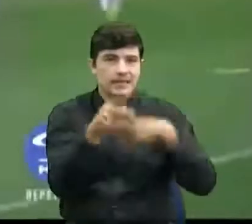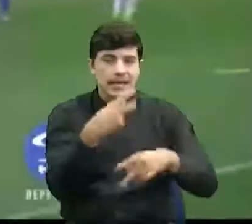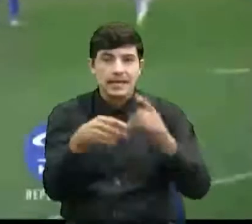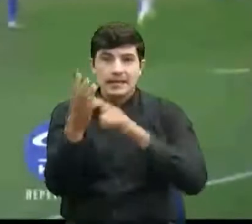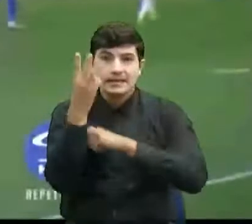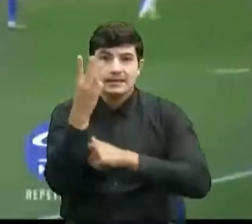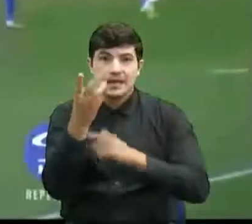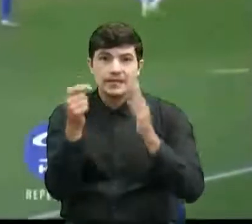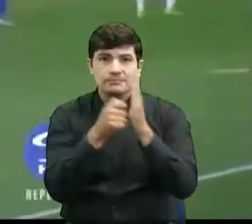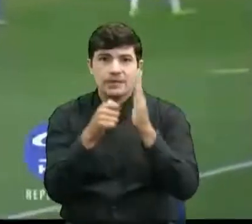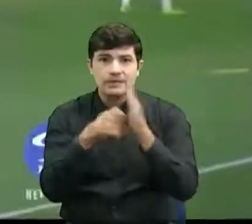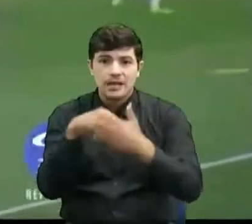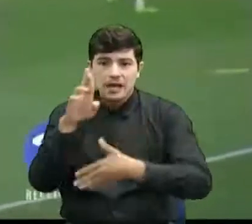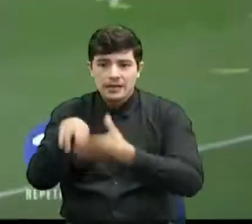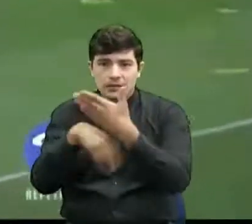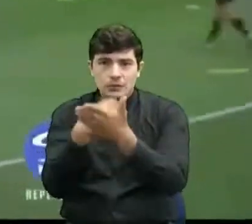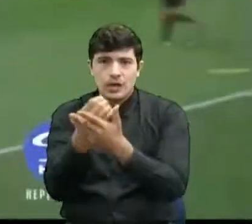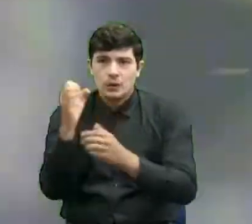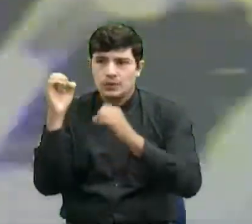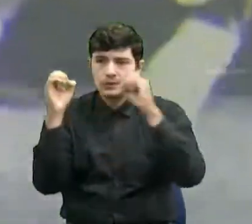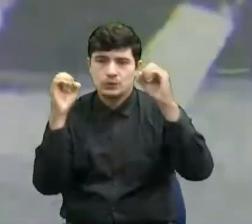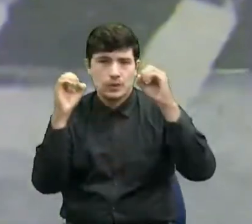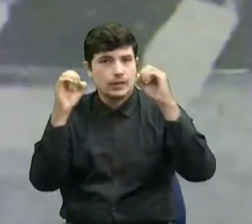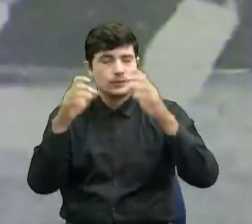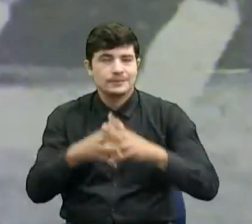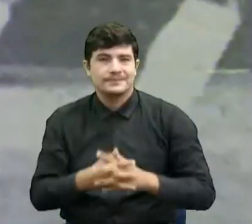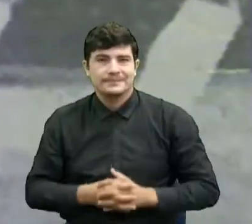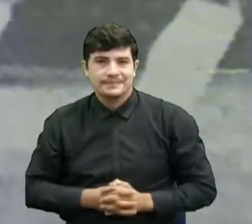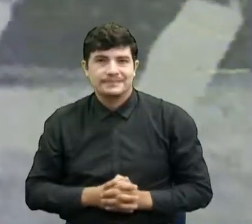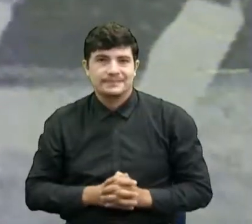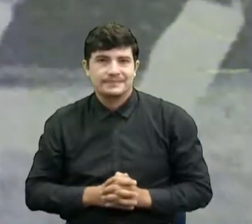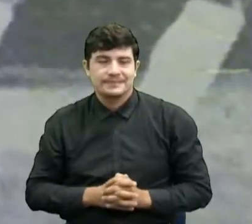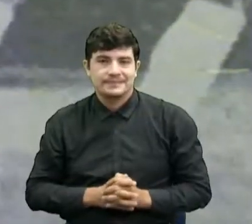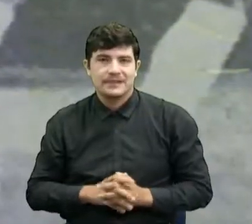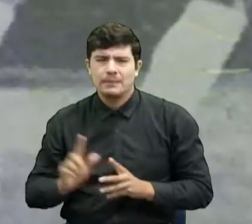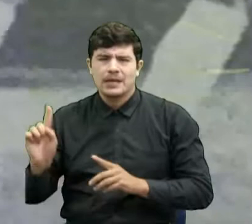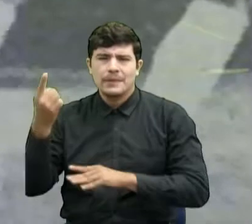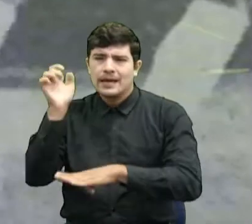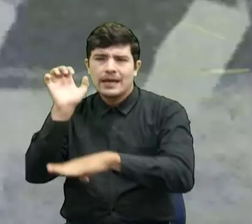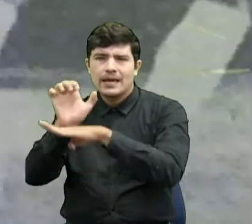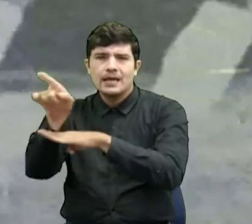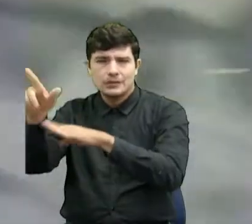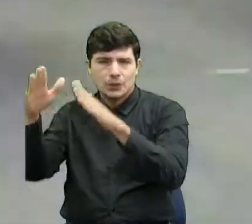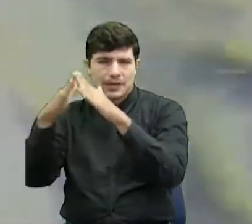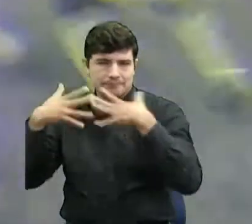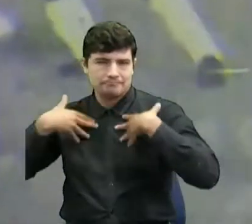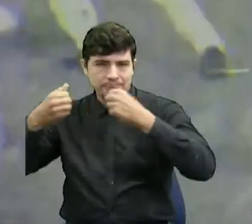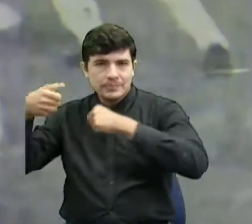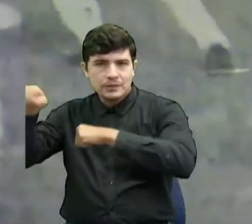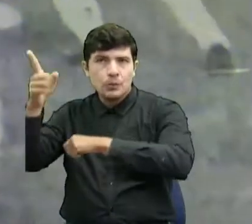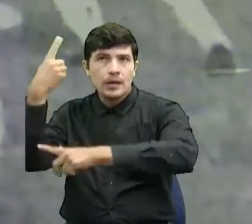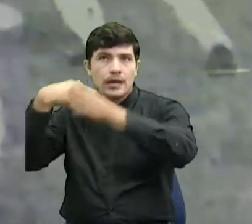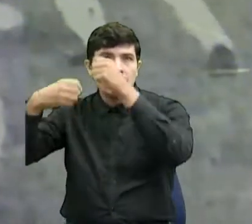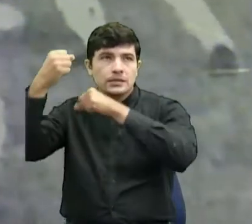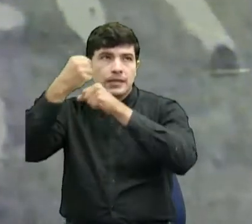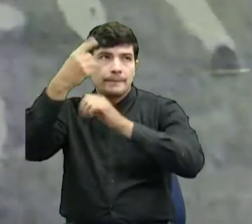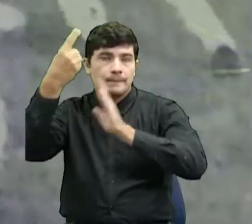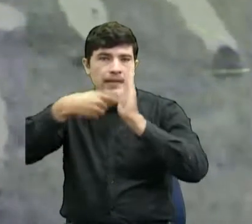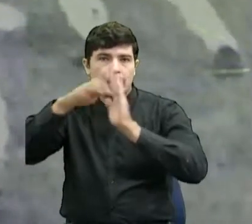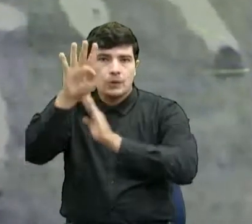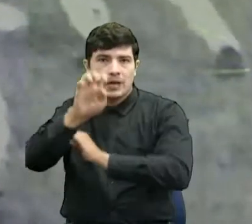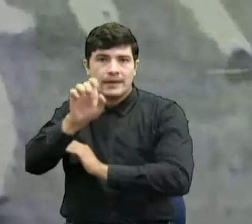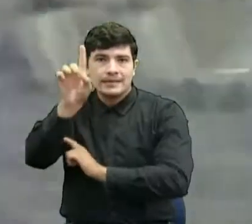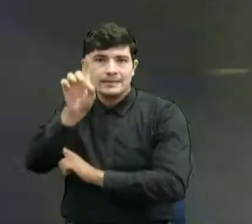han terminado en resultado por 0-0. El primer triunfo para Ecuador en casa fue en la eliminatoria de